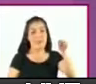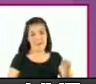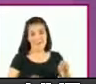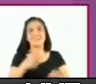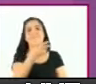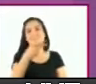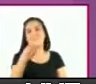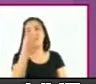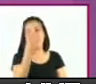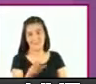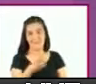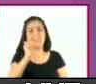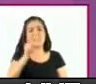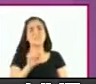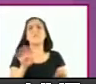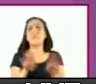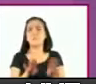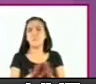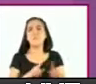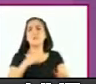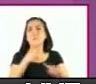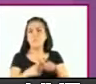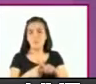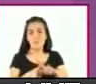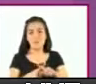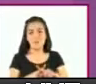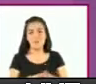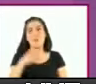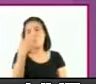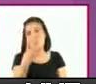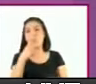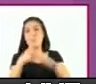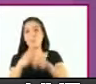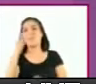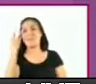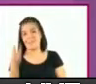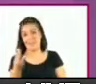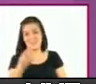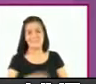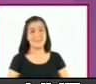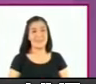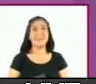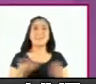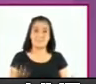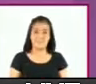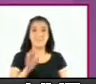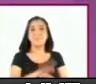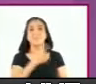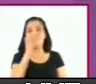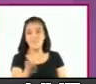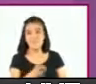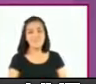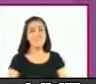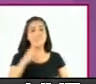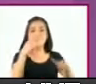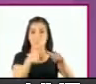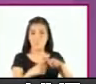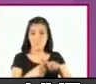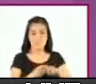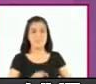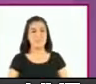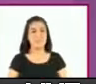igual a 3. Y este se obtiene con la multiplicación 4 por 3. Por lo tanto, si